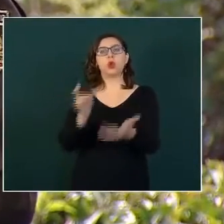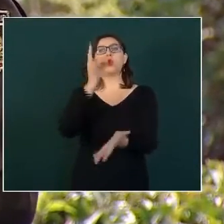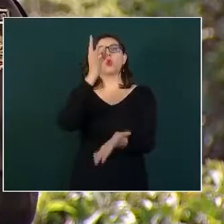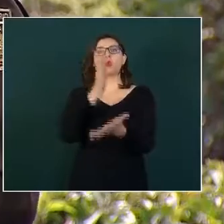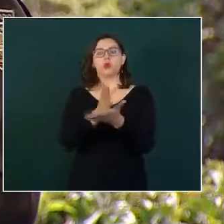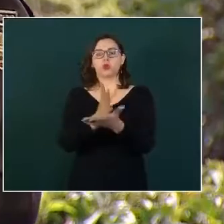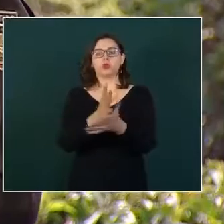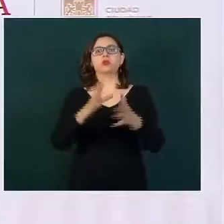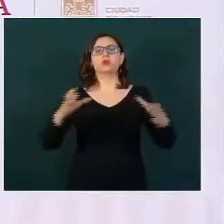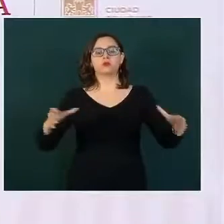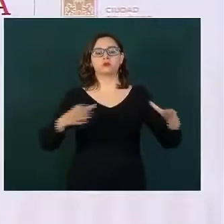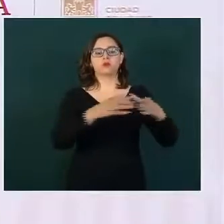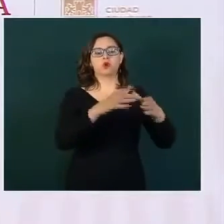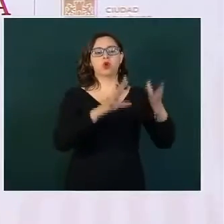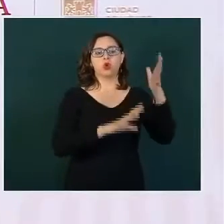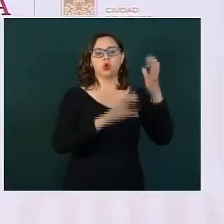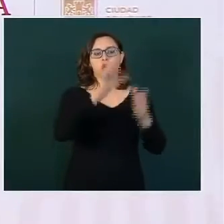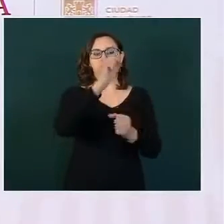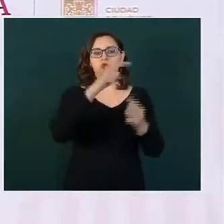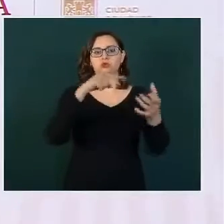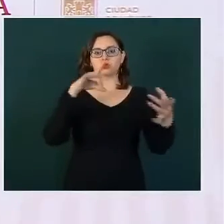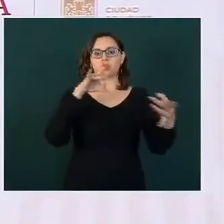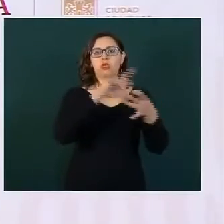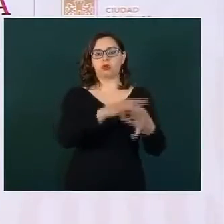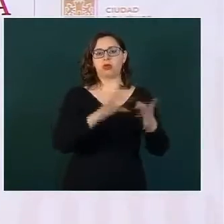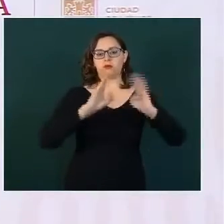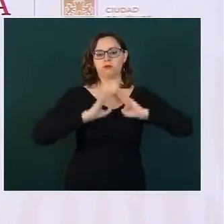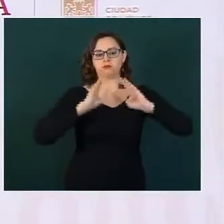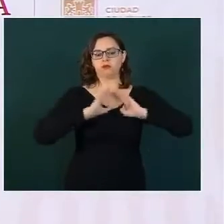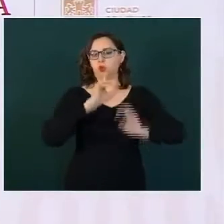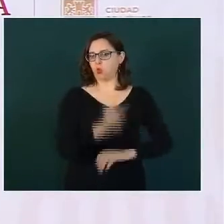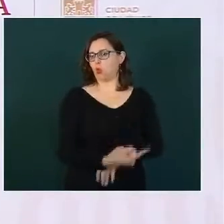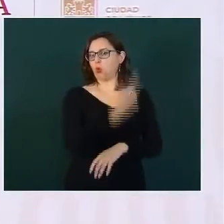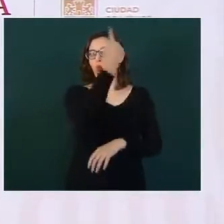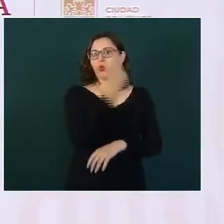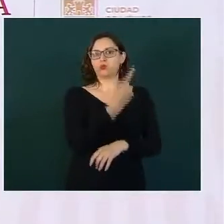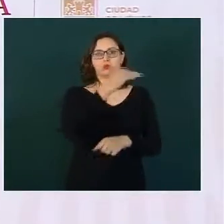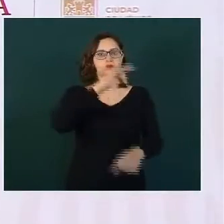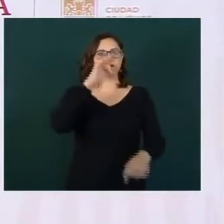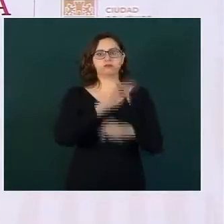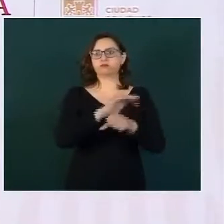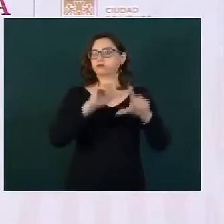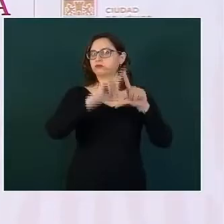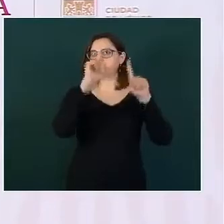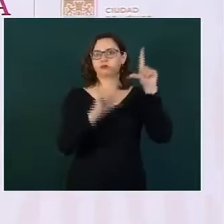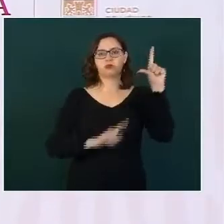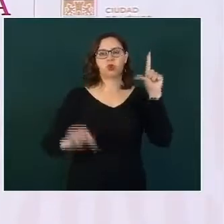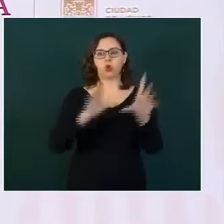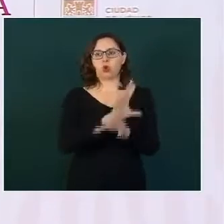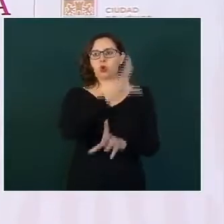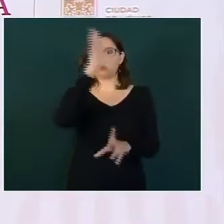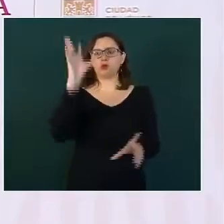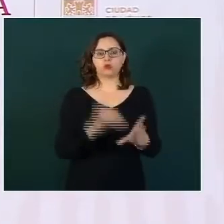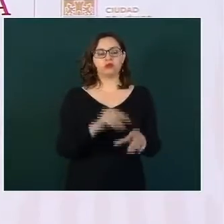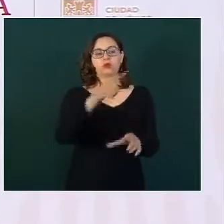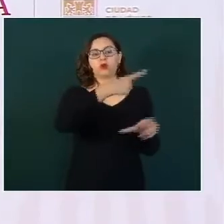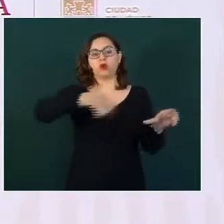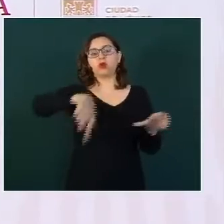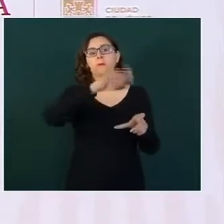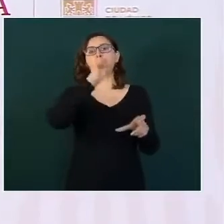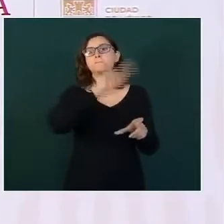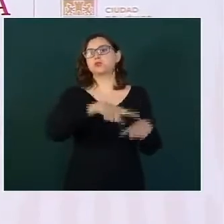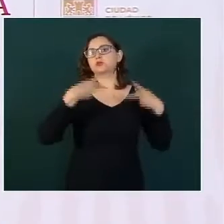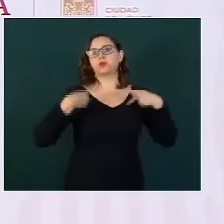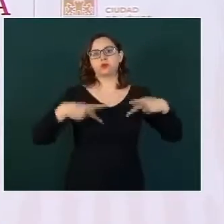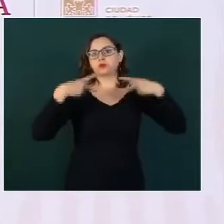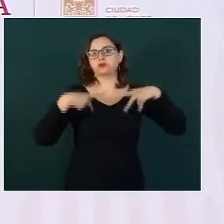Ejército Constitucionalista integrado como la única fuerza armada del país, cuyo origen fue el pueblo, mismo que